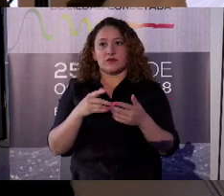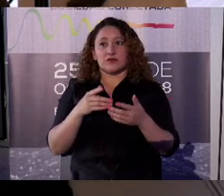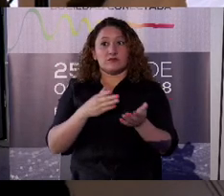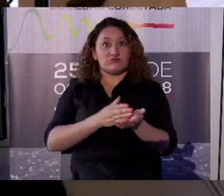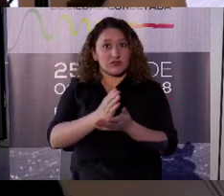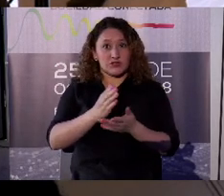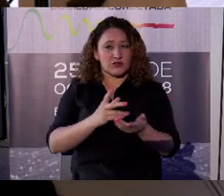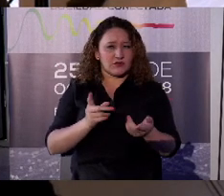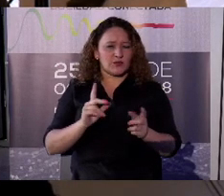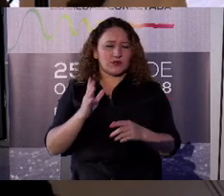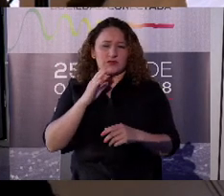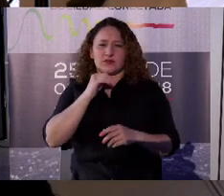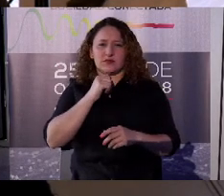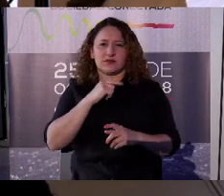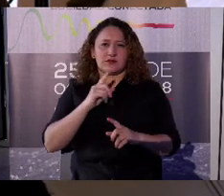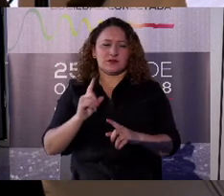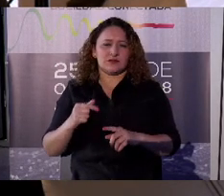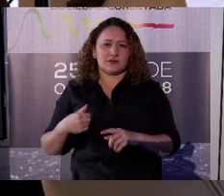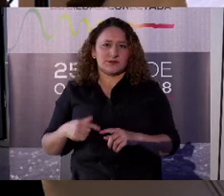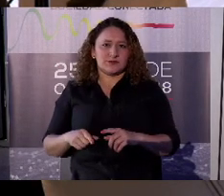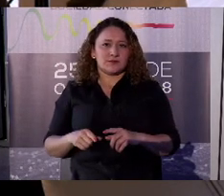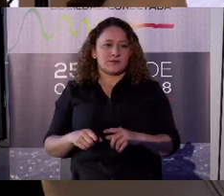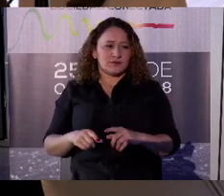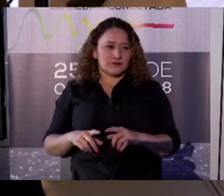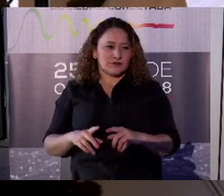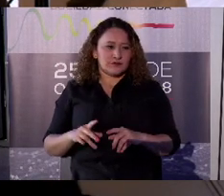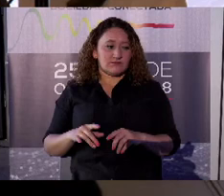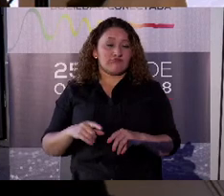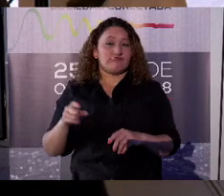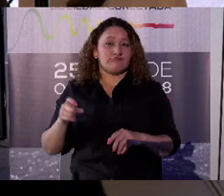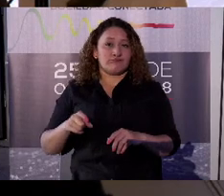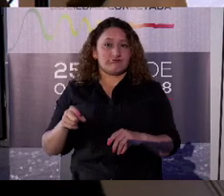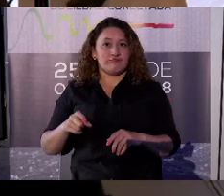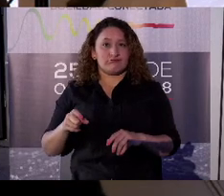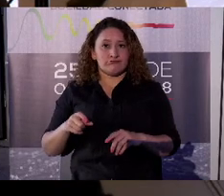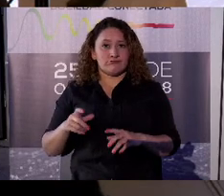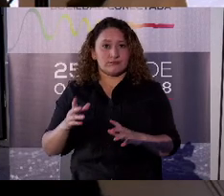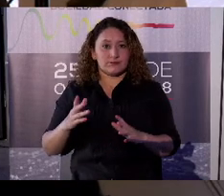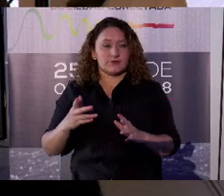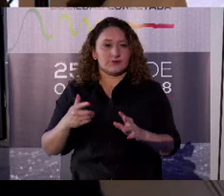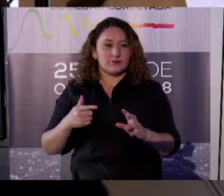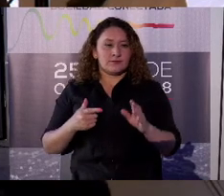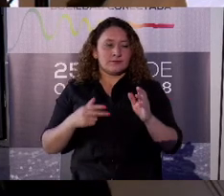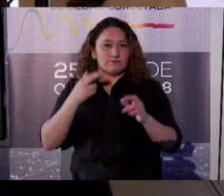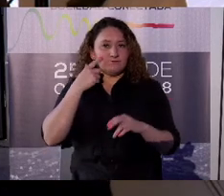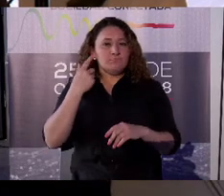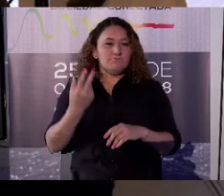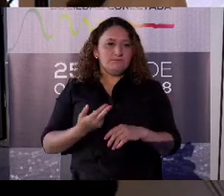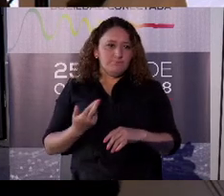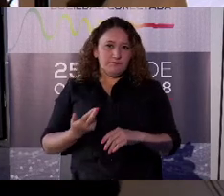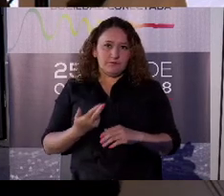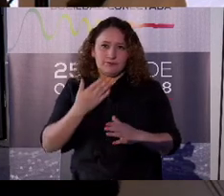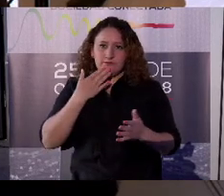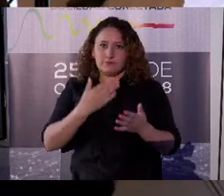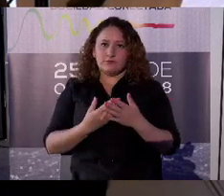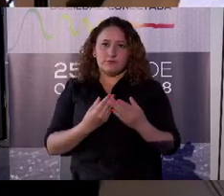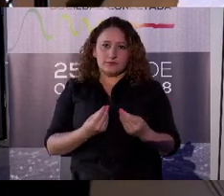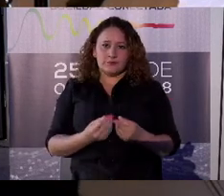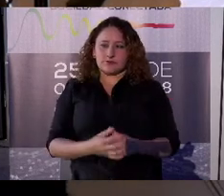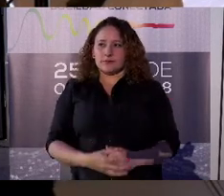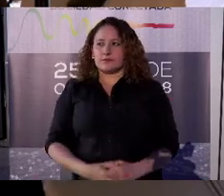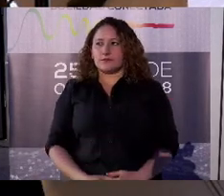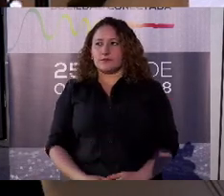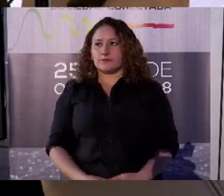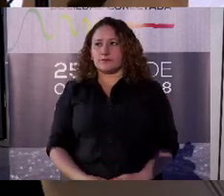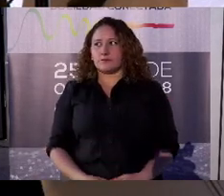sostenibles. Eso es necesario llegar a una revisión. Muchas gracias.